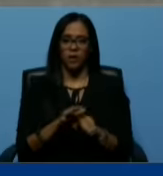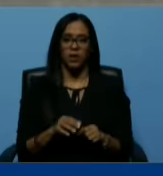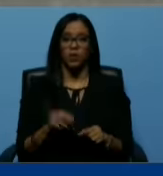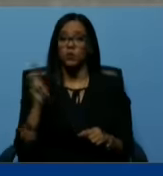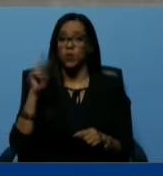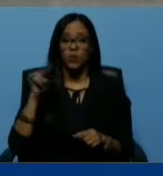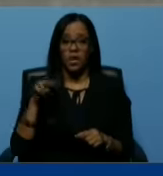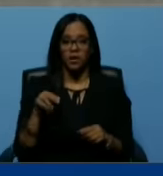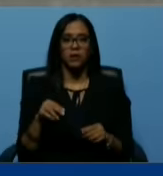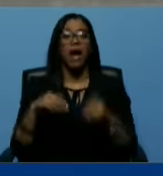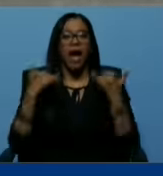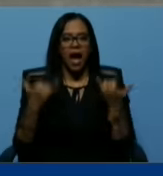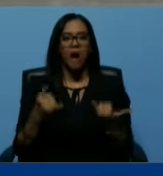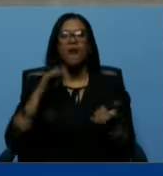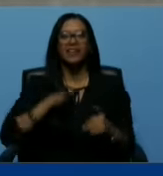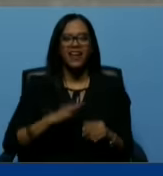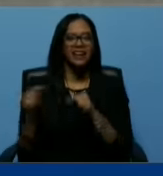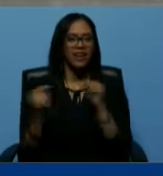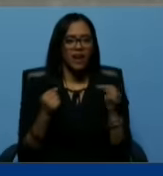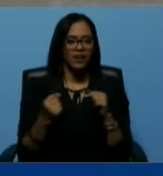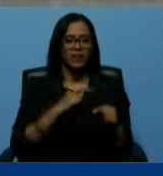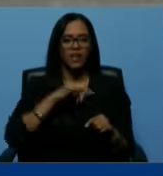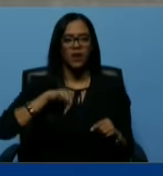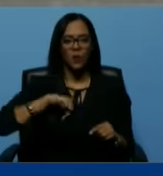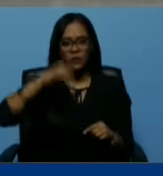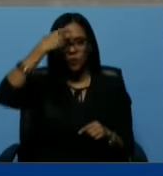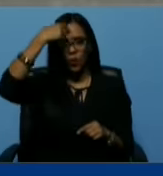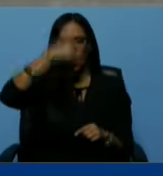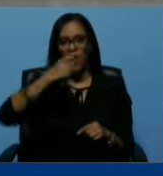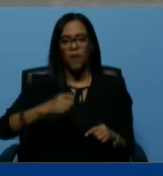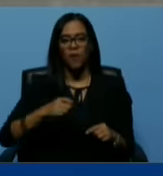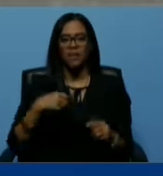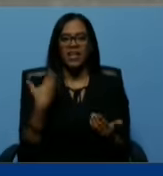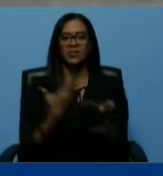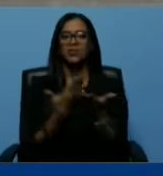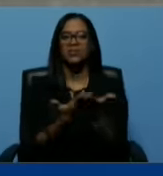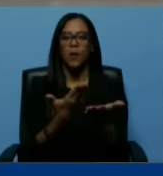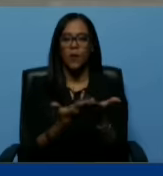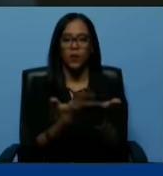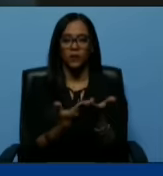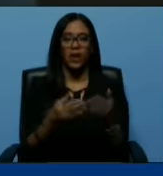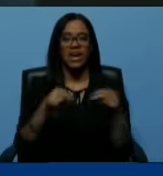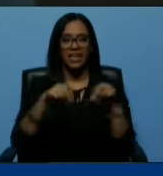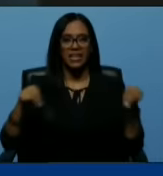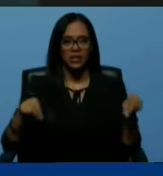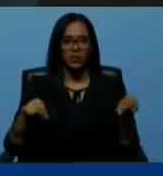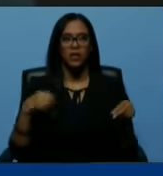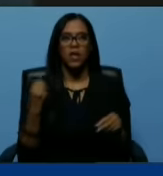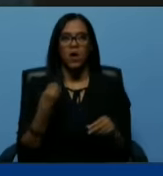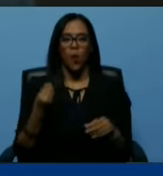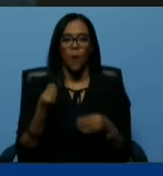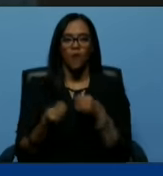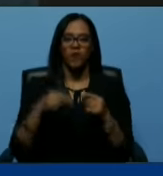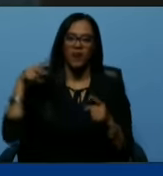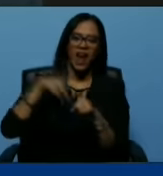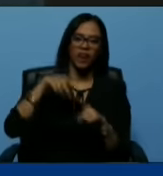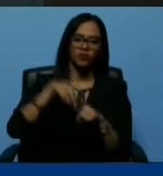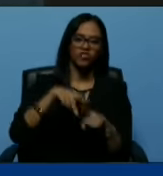debate. Y nuestro pueblo está dando su testimonio en el territorio, en la base, de cómo fueron